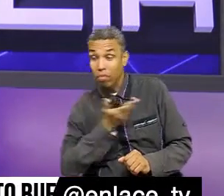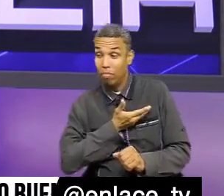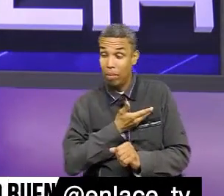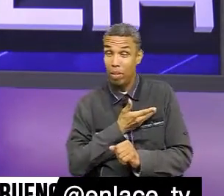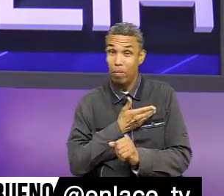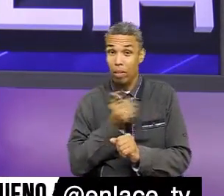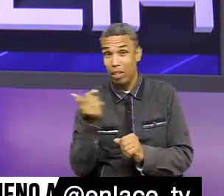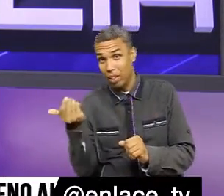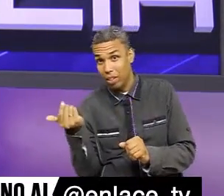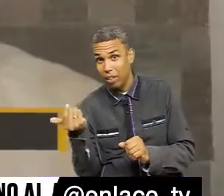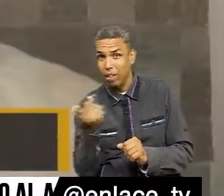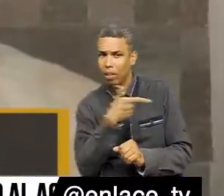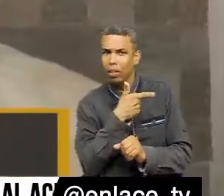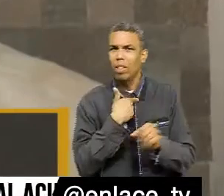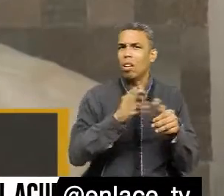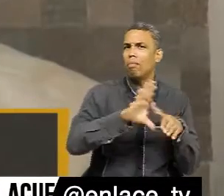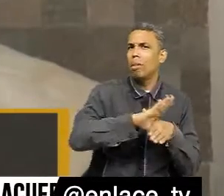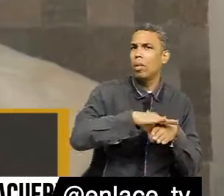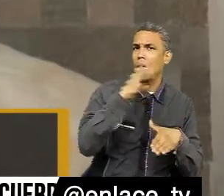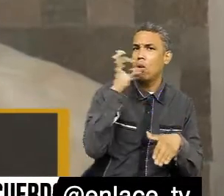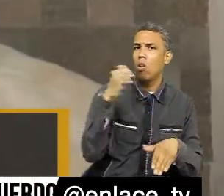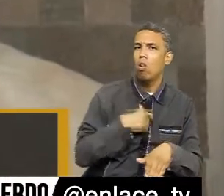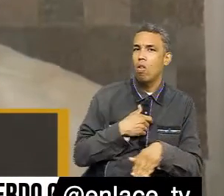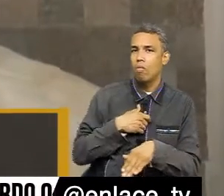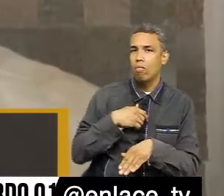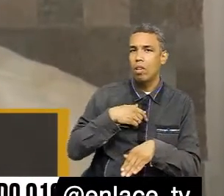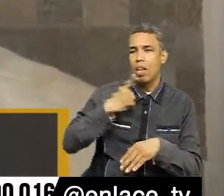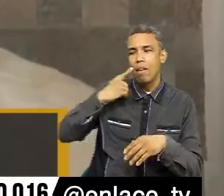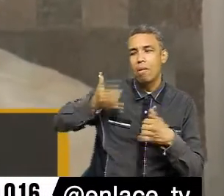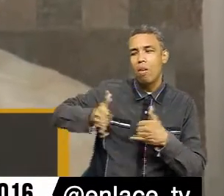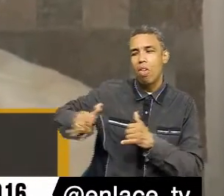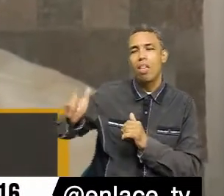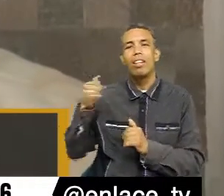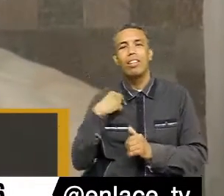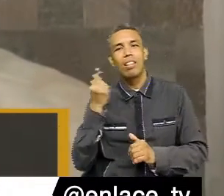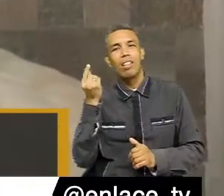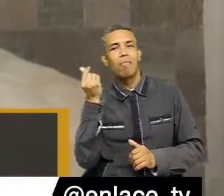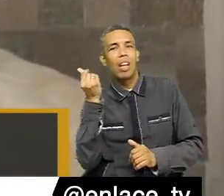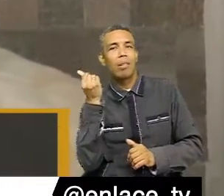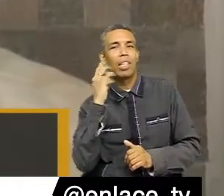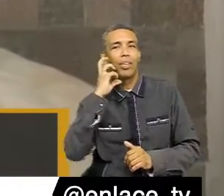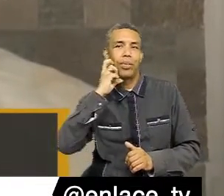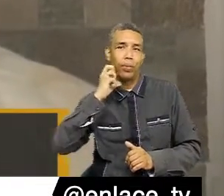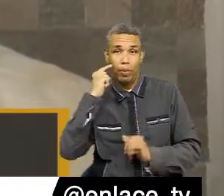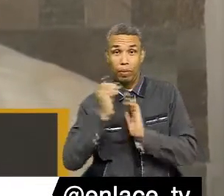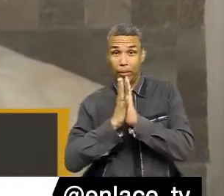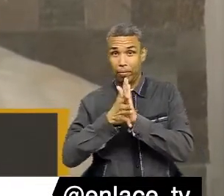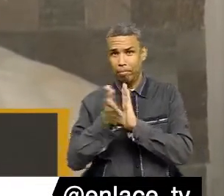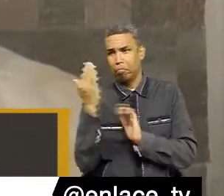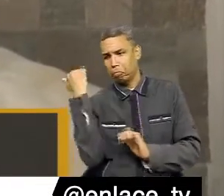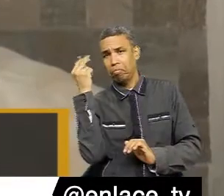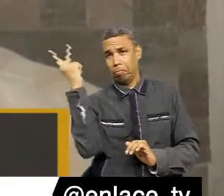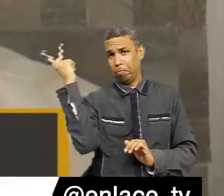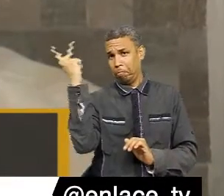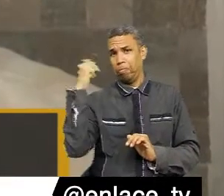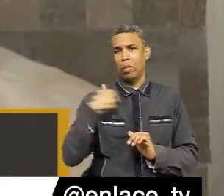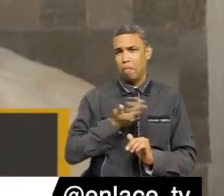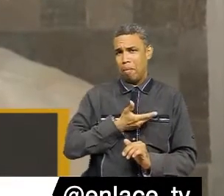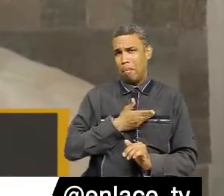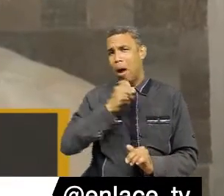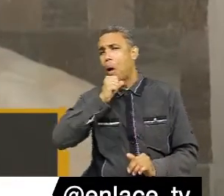semana. Resulta que el viernes teníamos una cita con mi mamá en un consultorio de San Nicolás. Cogimos un